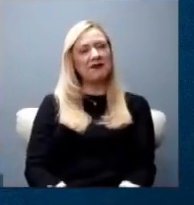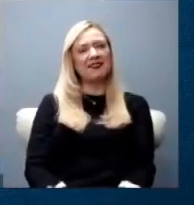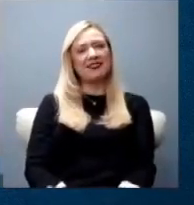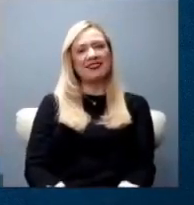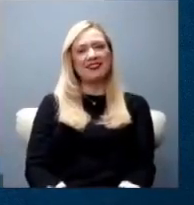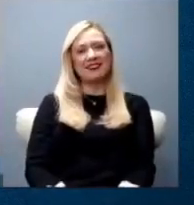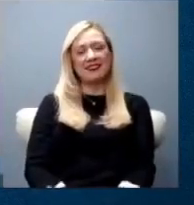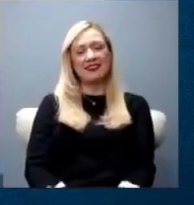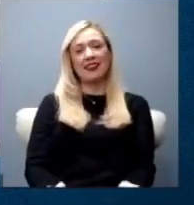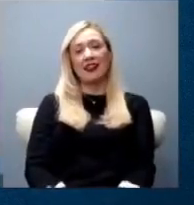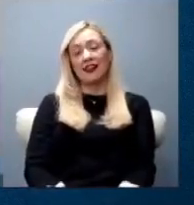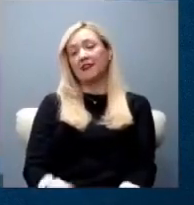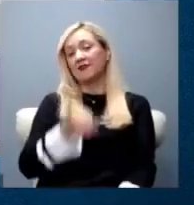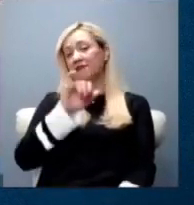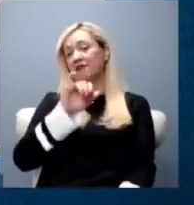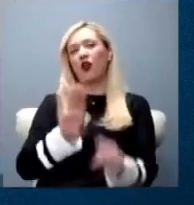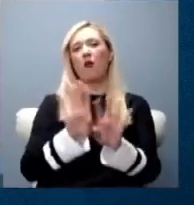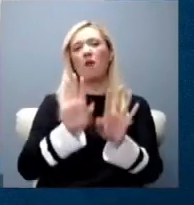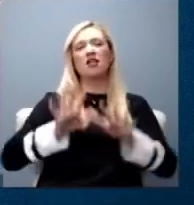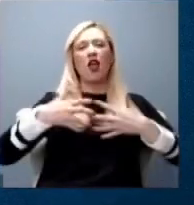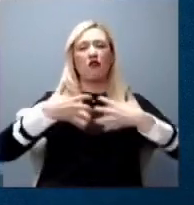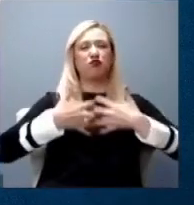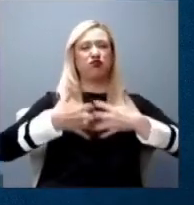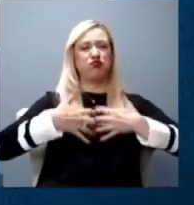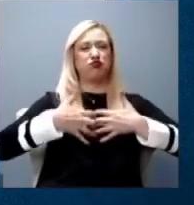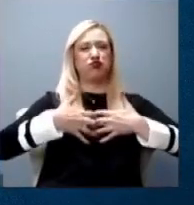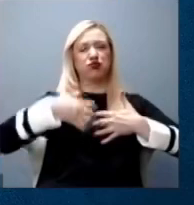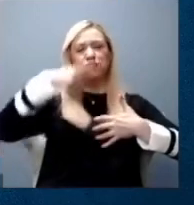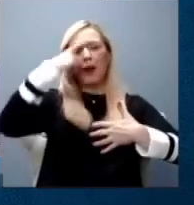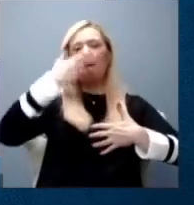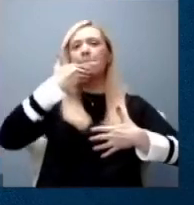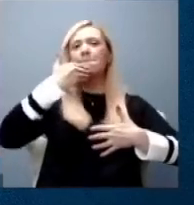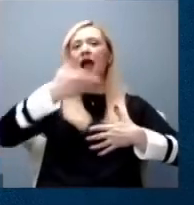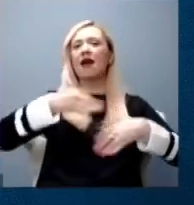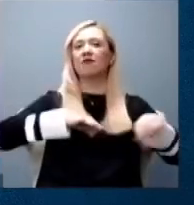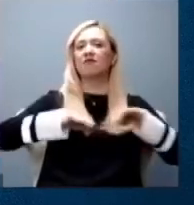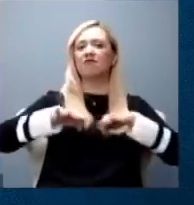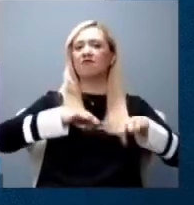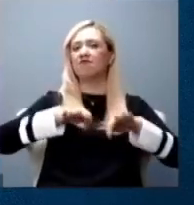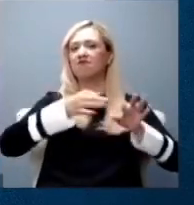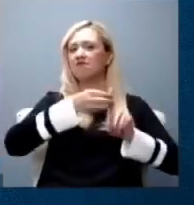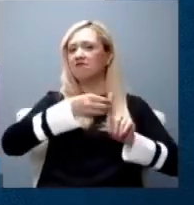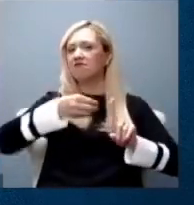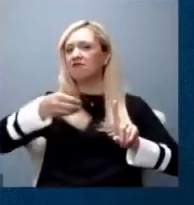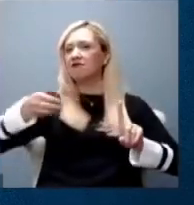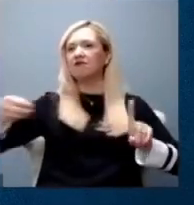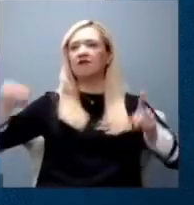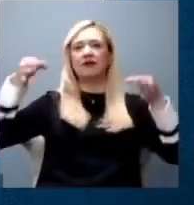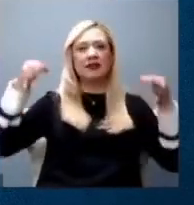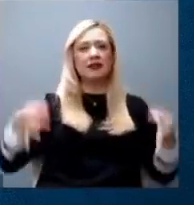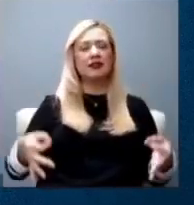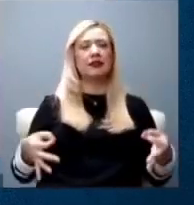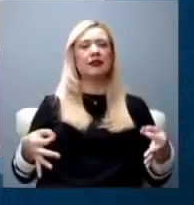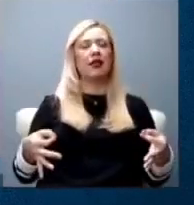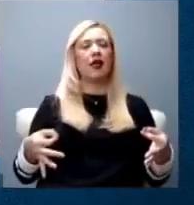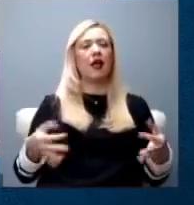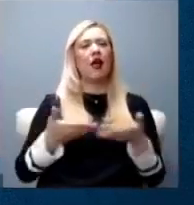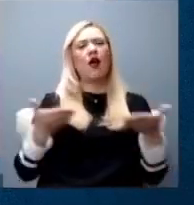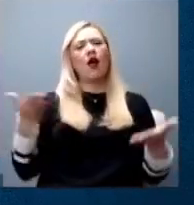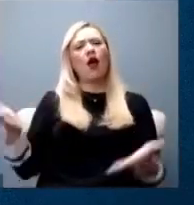Pues sí, en parte son el motor, ¿no?, del sistema que nos lleva a que luego los mecanismos institucionales se activen.